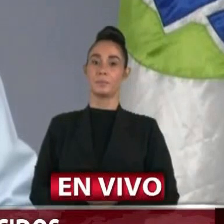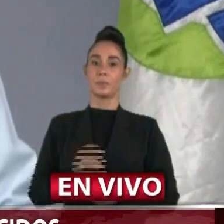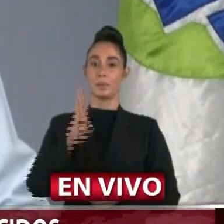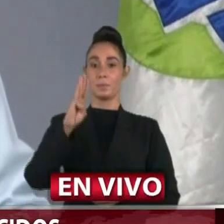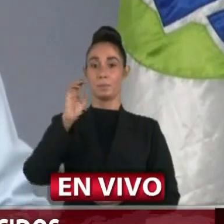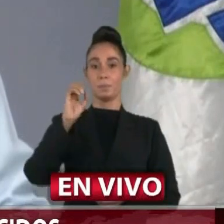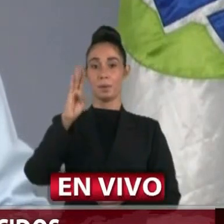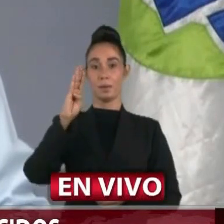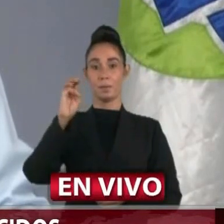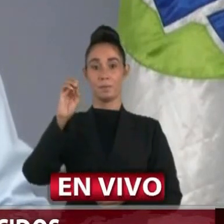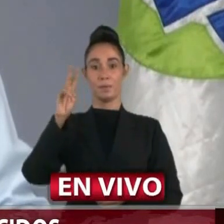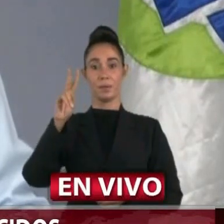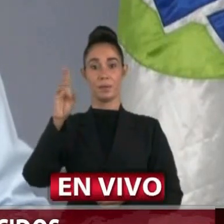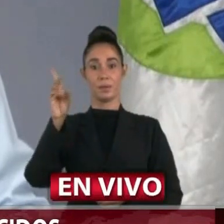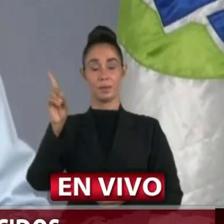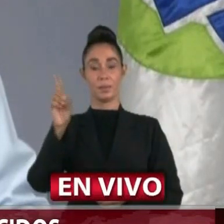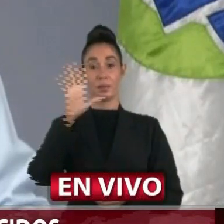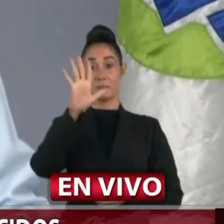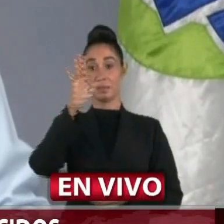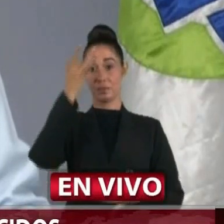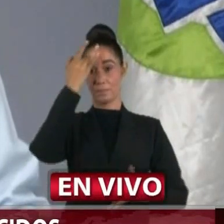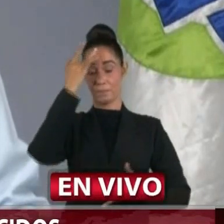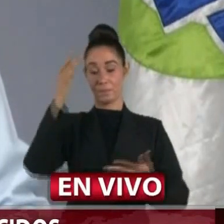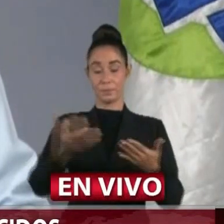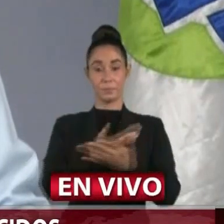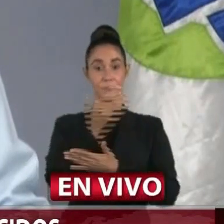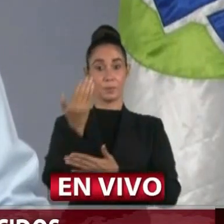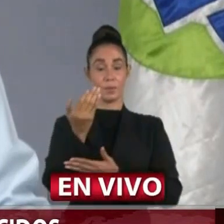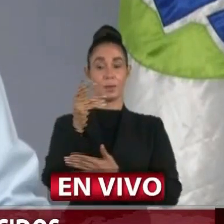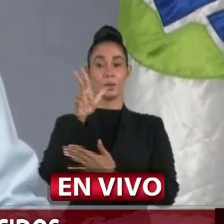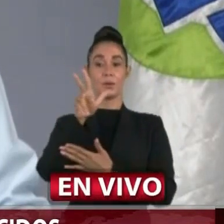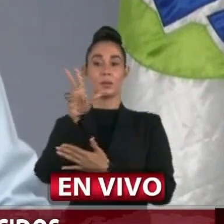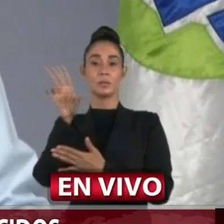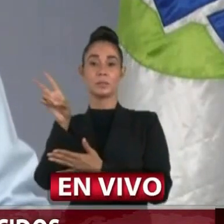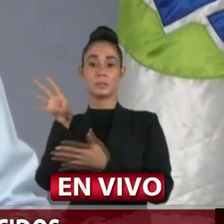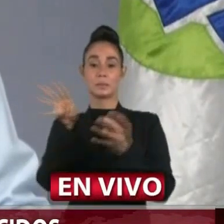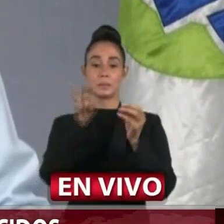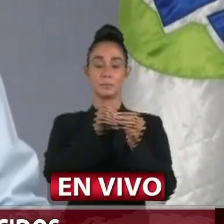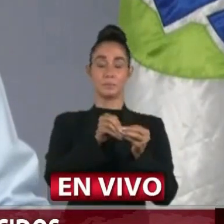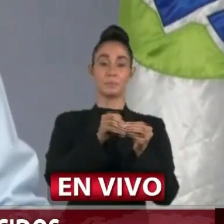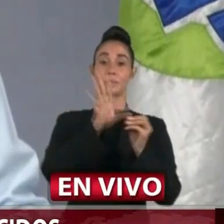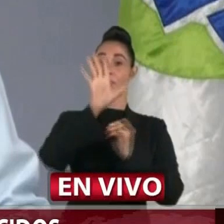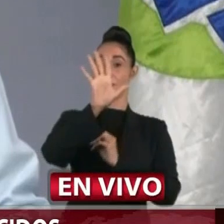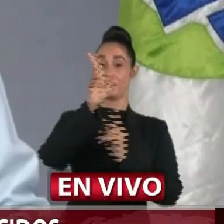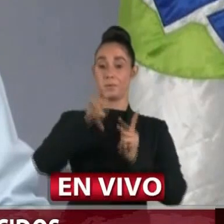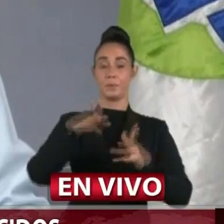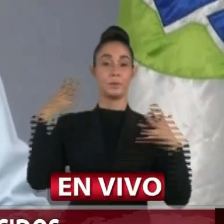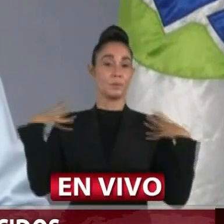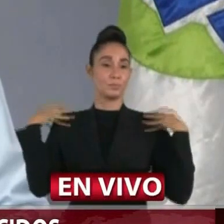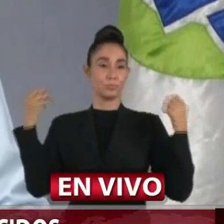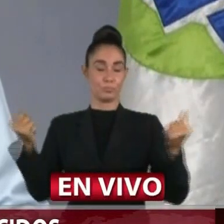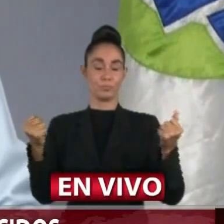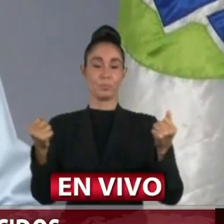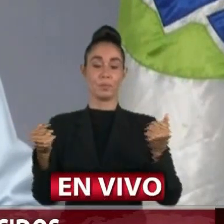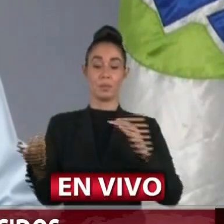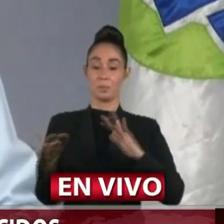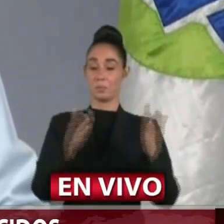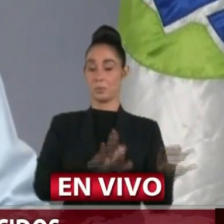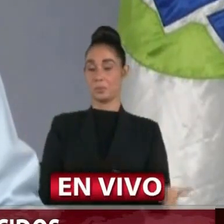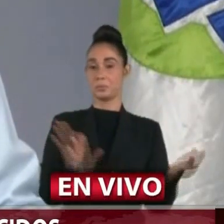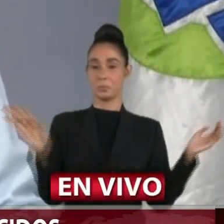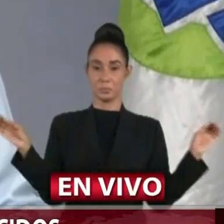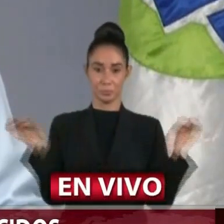Valverde, 5 casos nuevos, 37 acumulados, 5 recuperados,